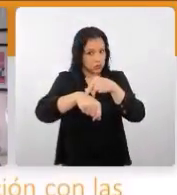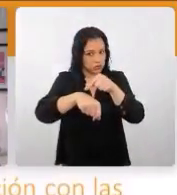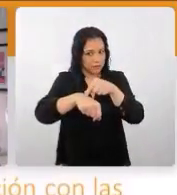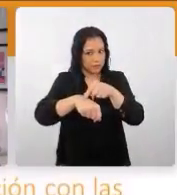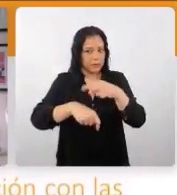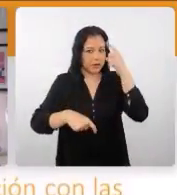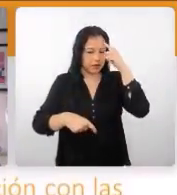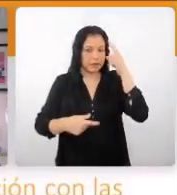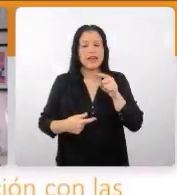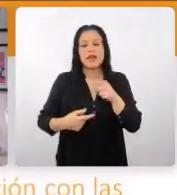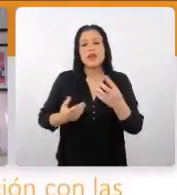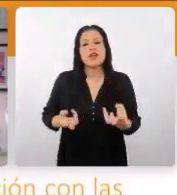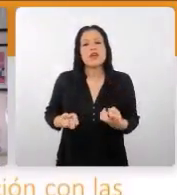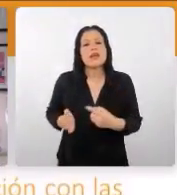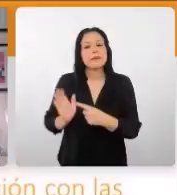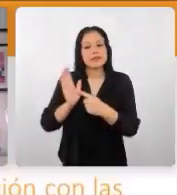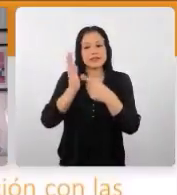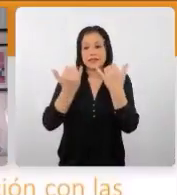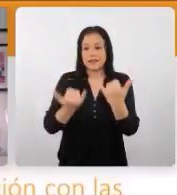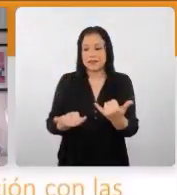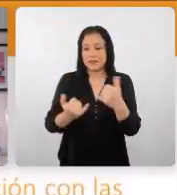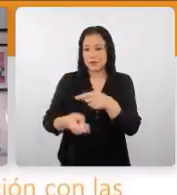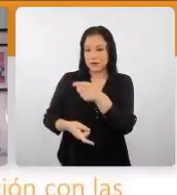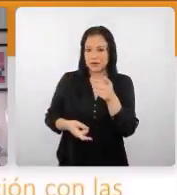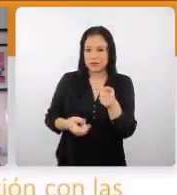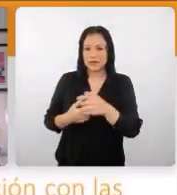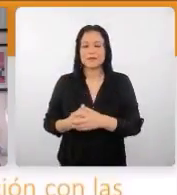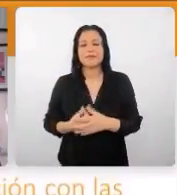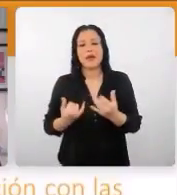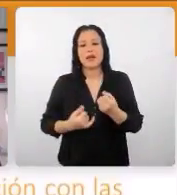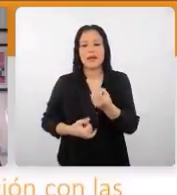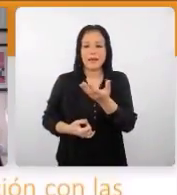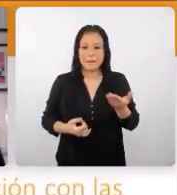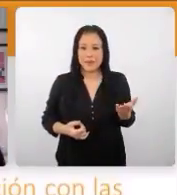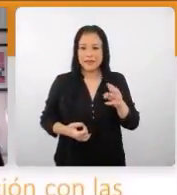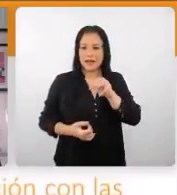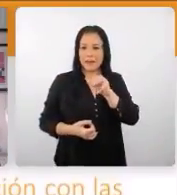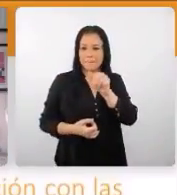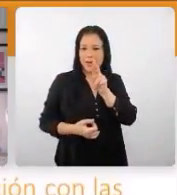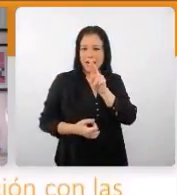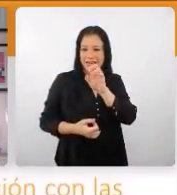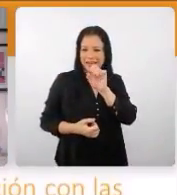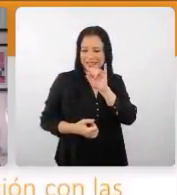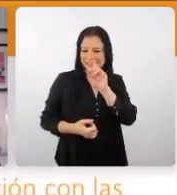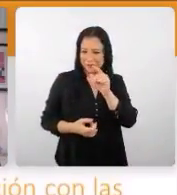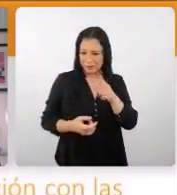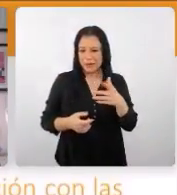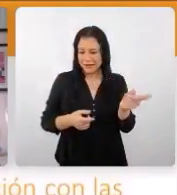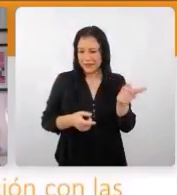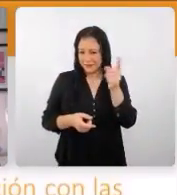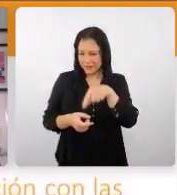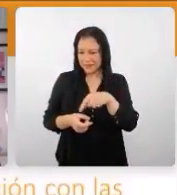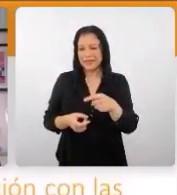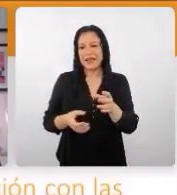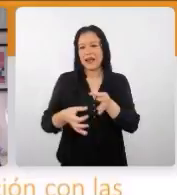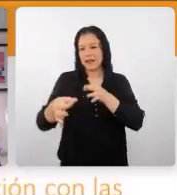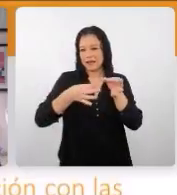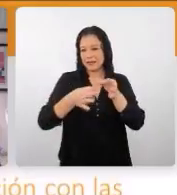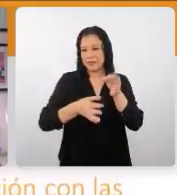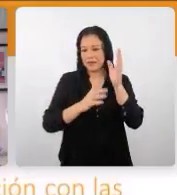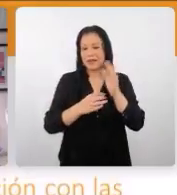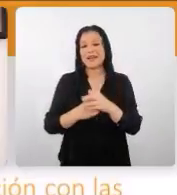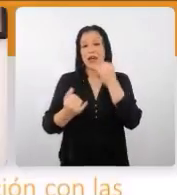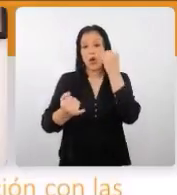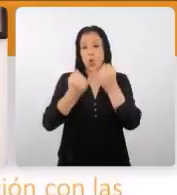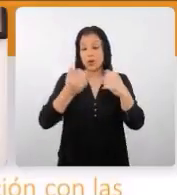poco lo que les quería presentar el día de hoy. Ahora invito a Marisabel también para que nos acompañe en esta